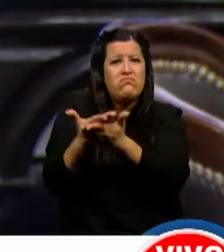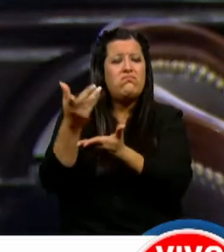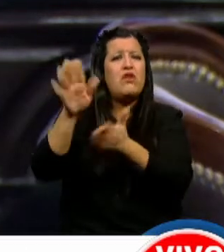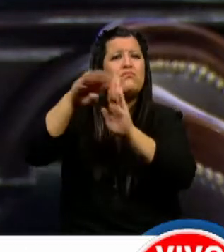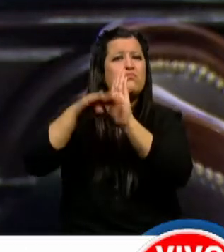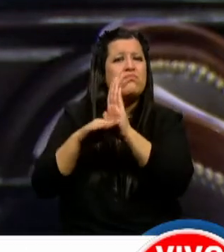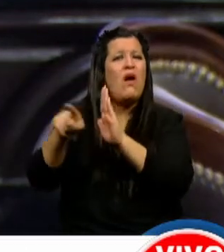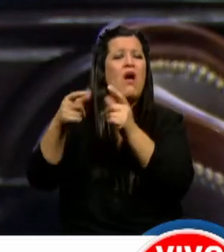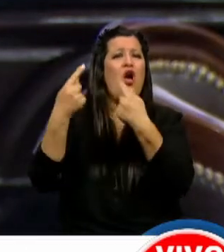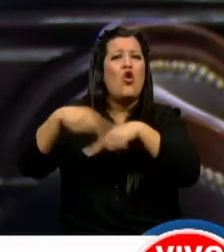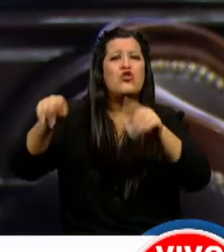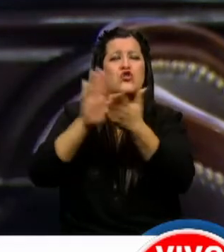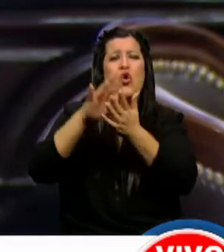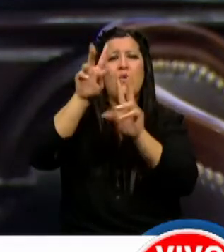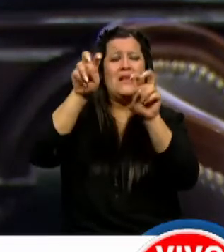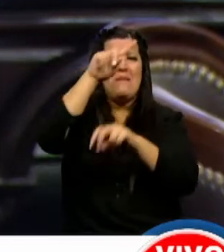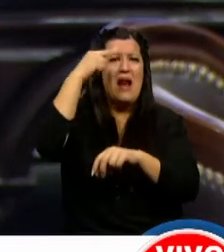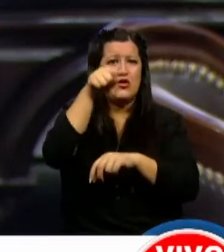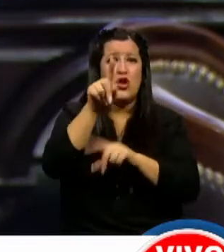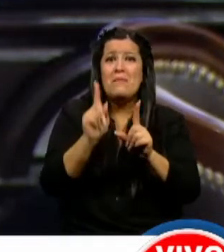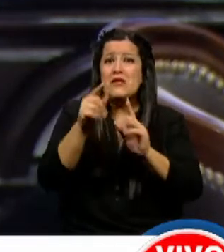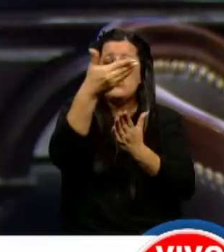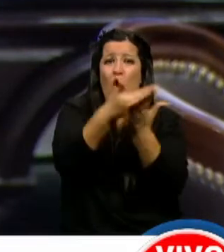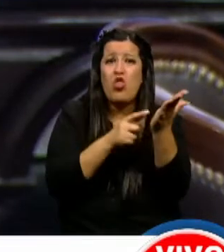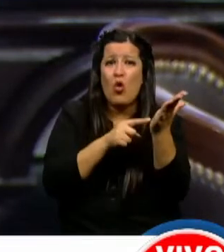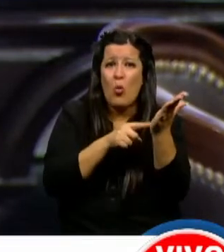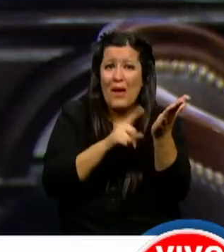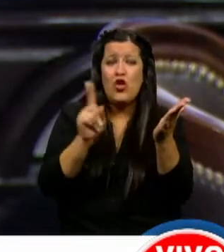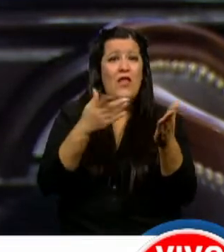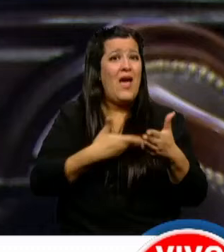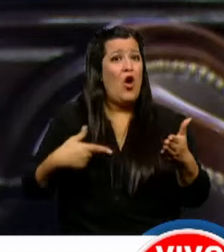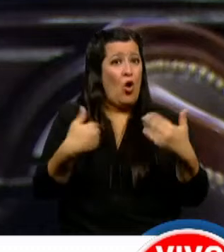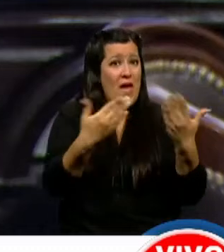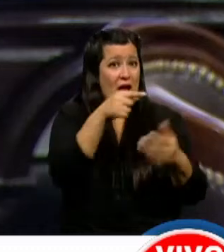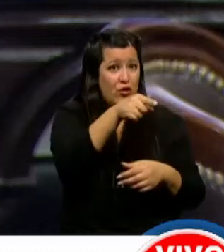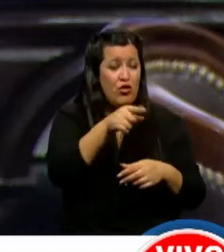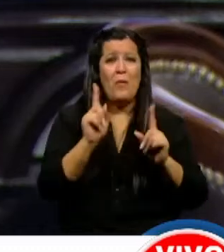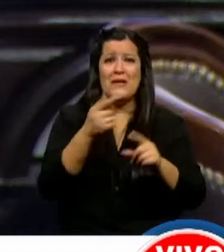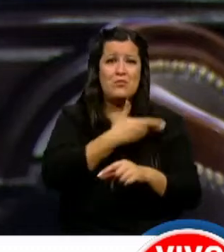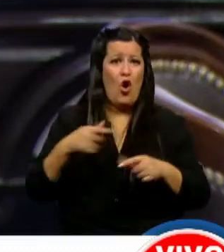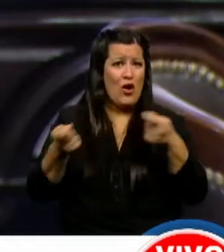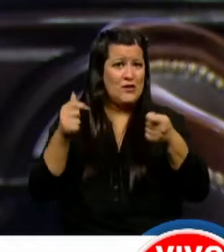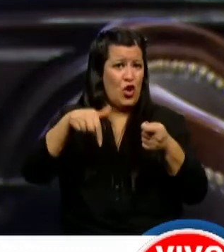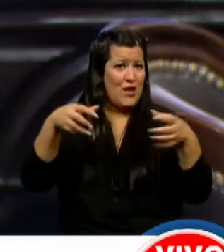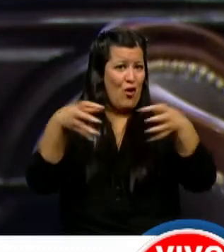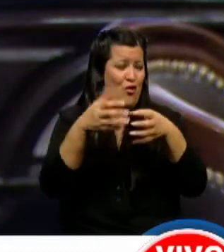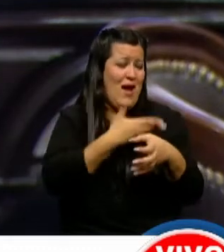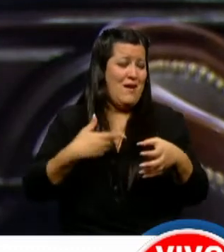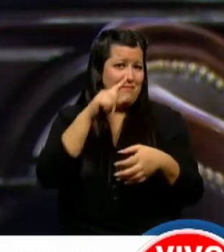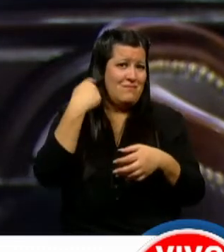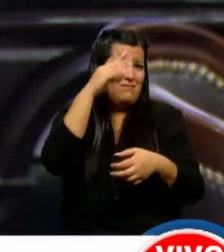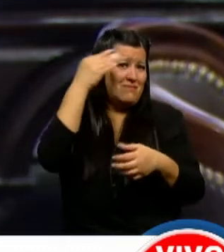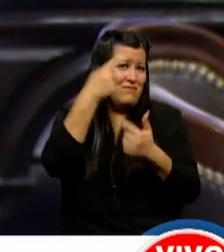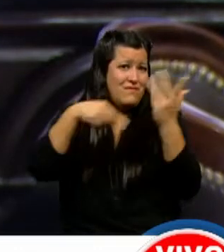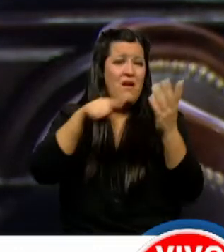contribuciones determinadas a nivel nacional. El propio documento del oficialismo de la actual gestión manifestaba dentro de